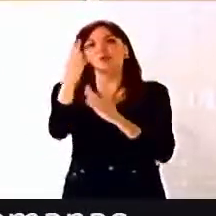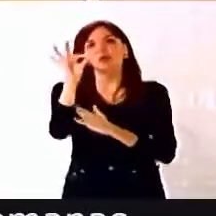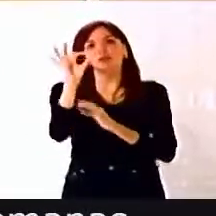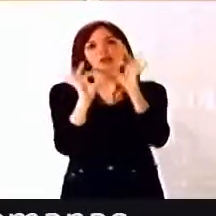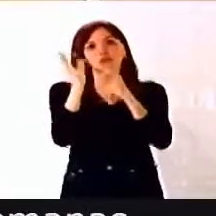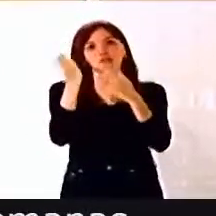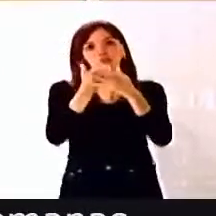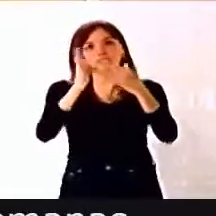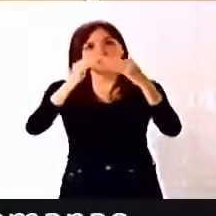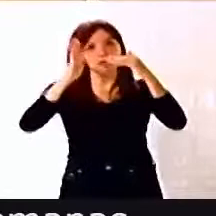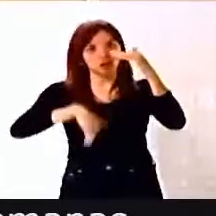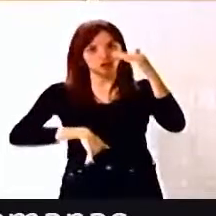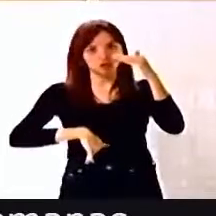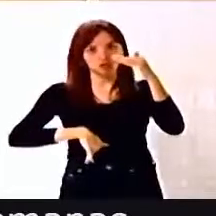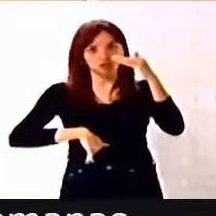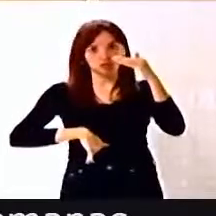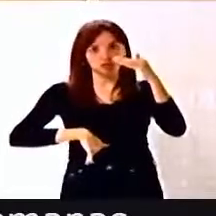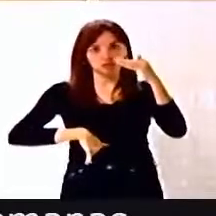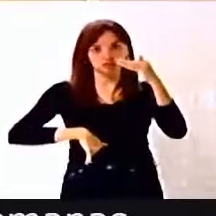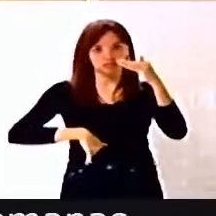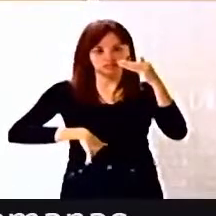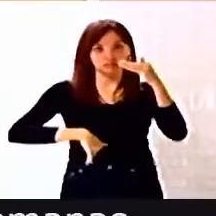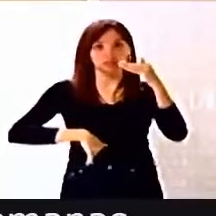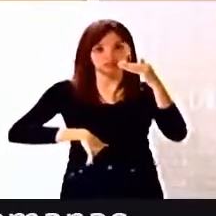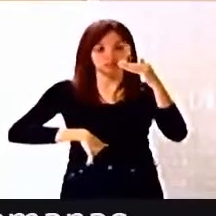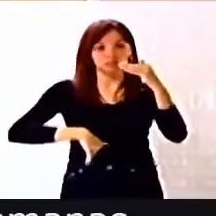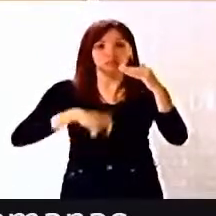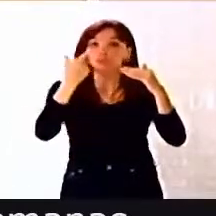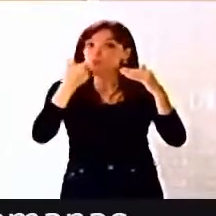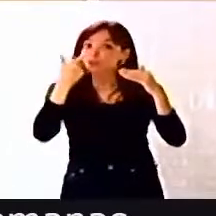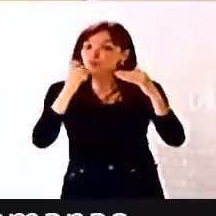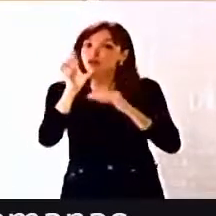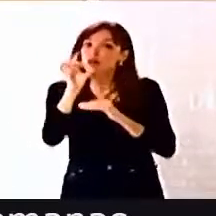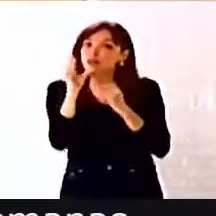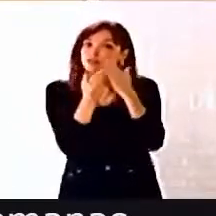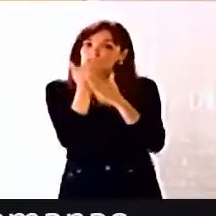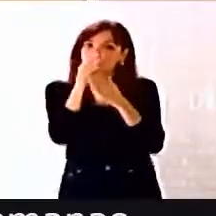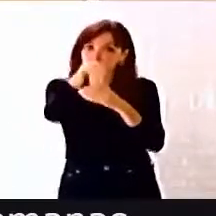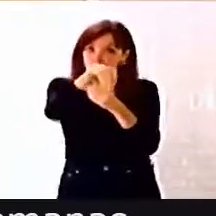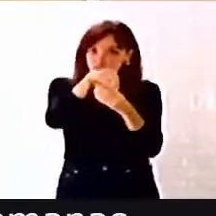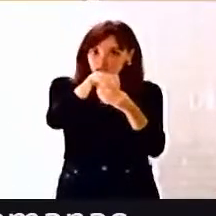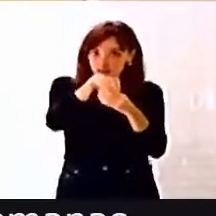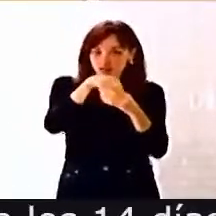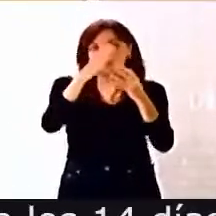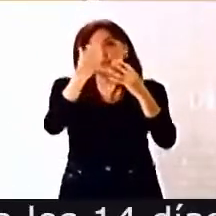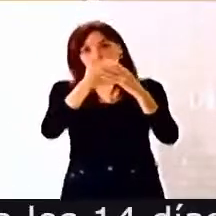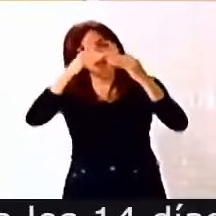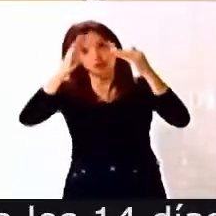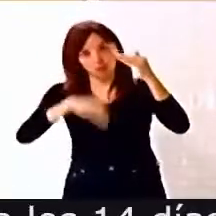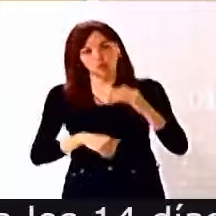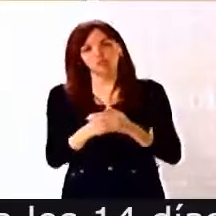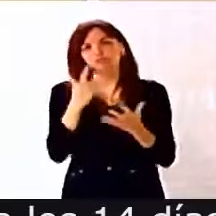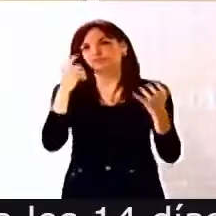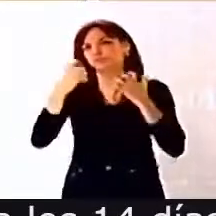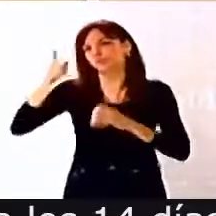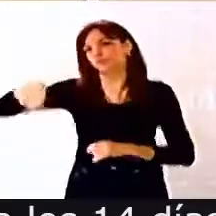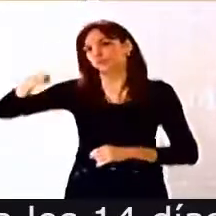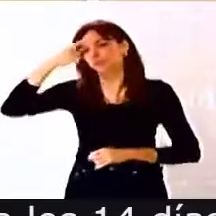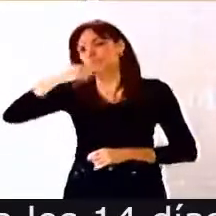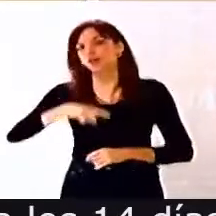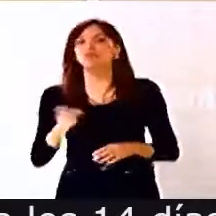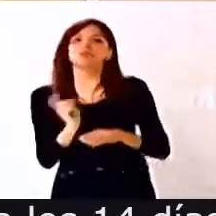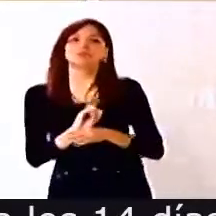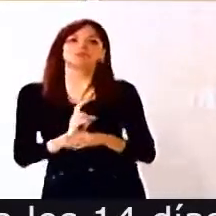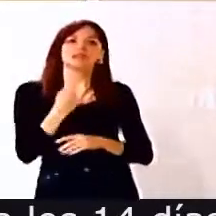50% de la incidencia a los 14 días. Y esto saben que es un signo precoz, como les he dicho